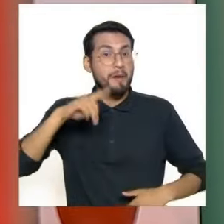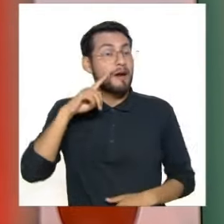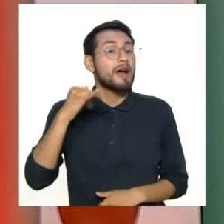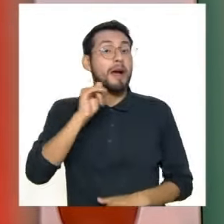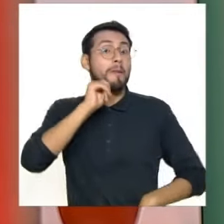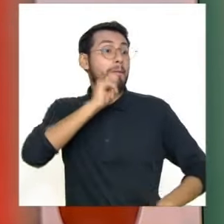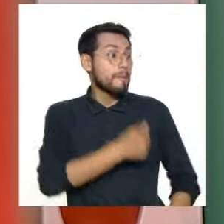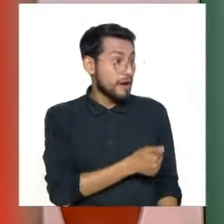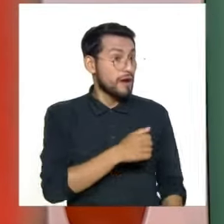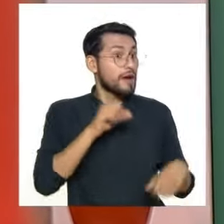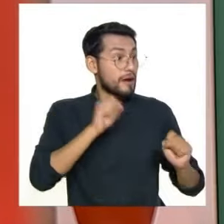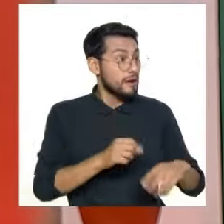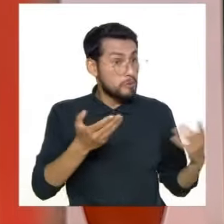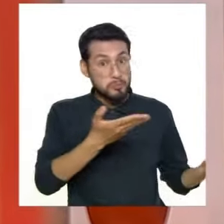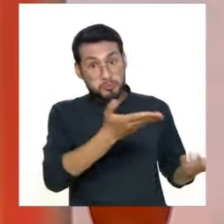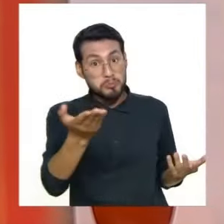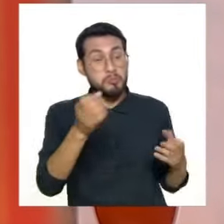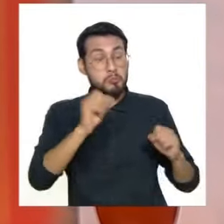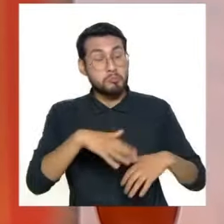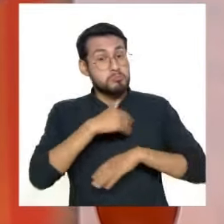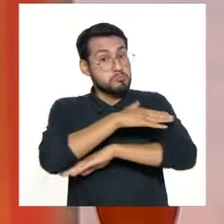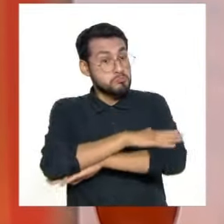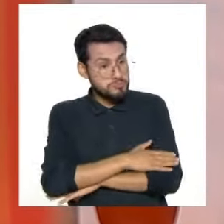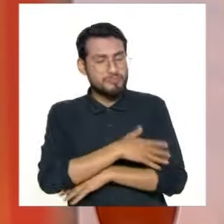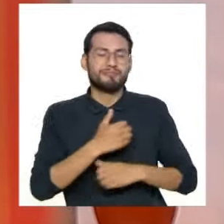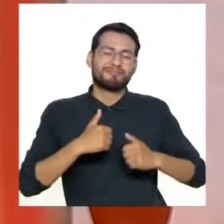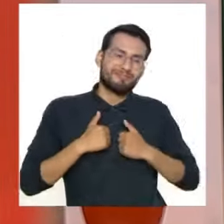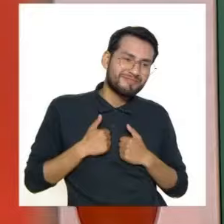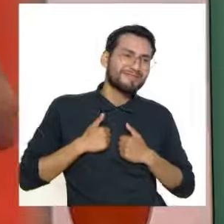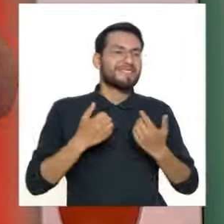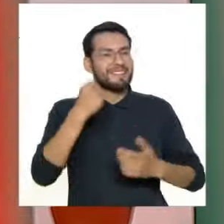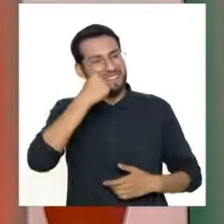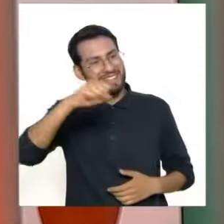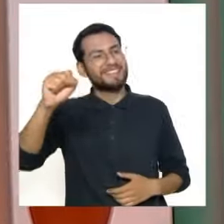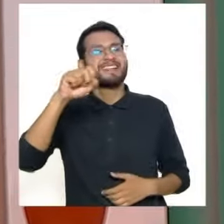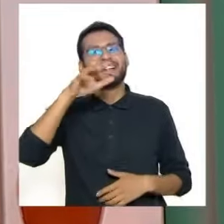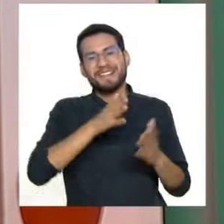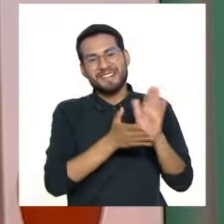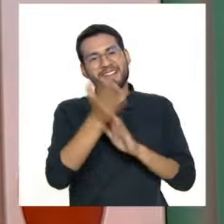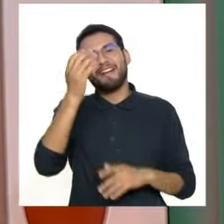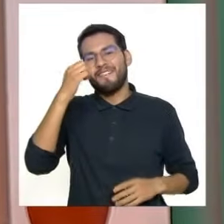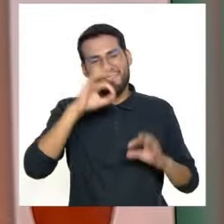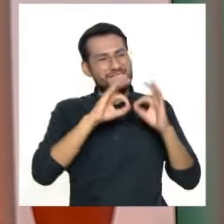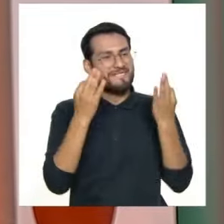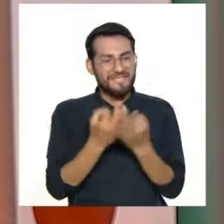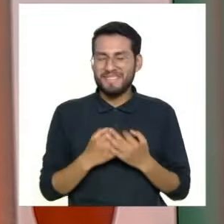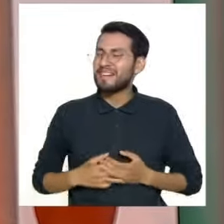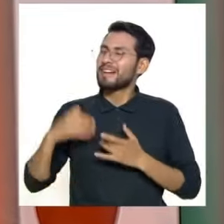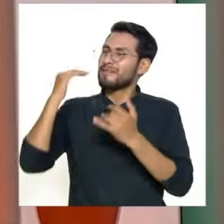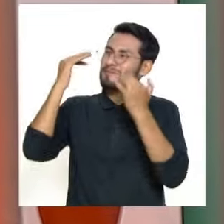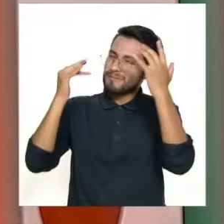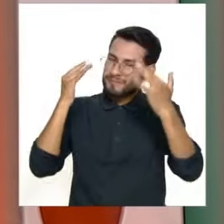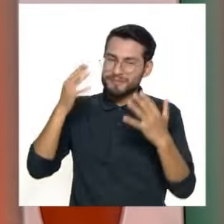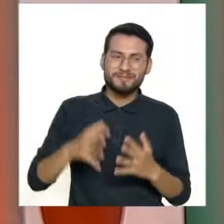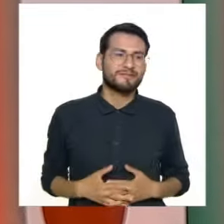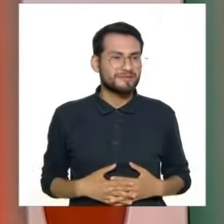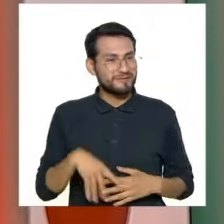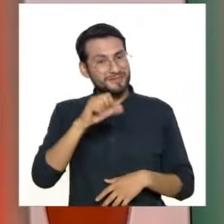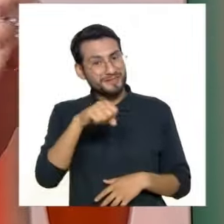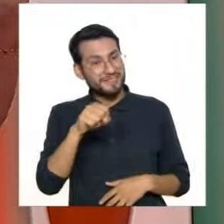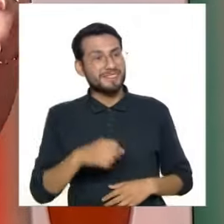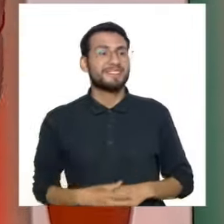partir de mañana para los que pueden descansar descansar viajar estar en familia momento de reflexión Así es por